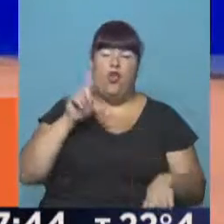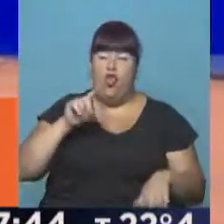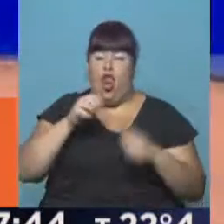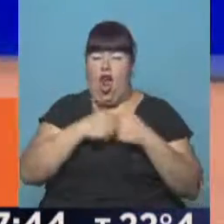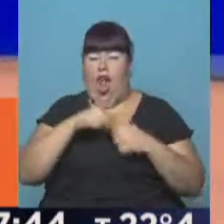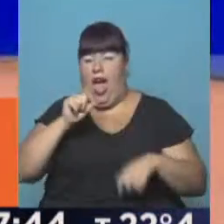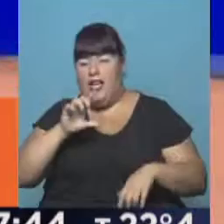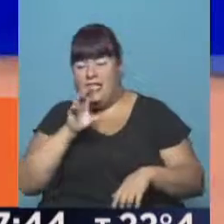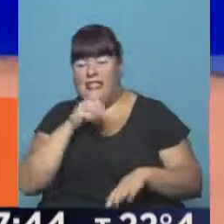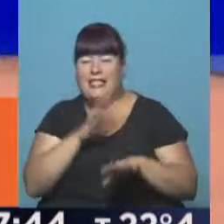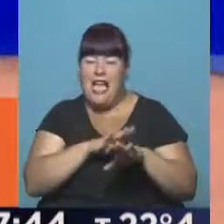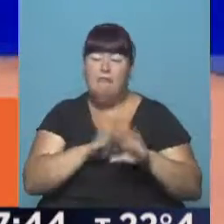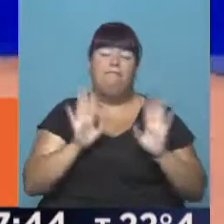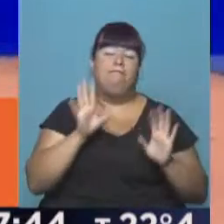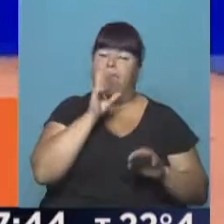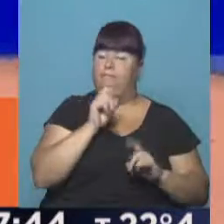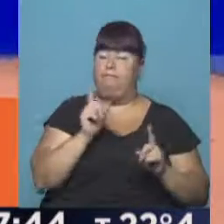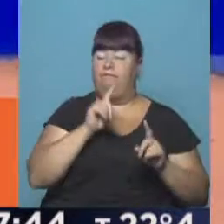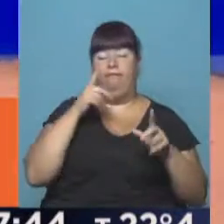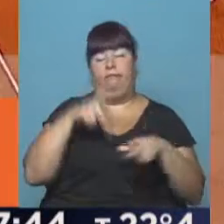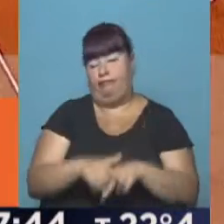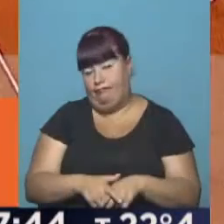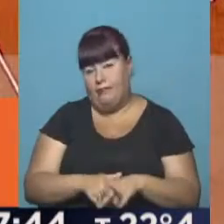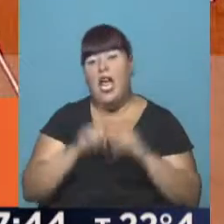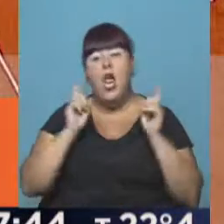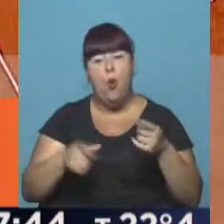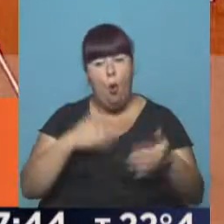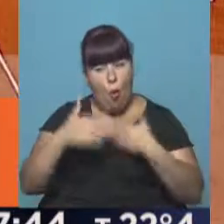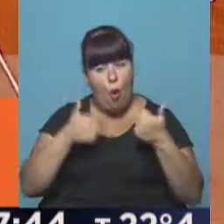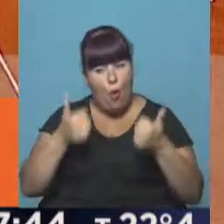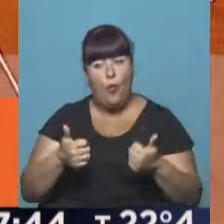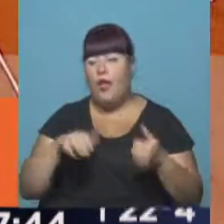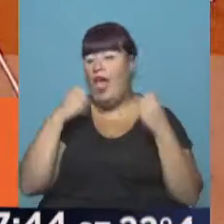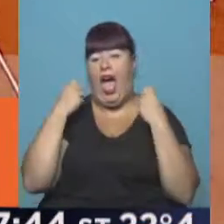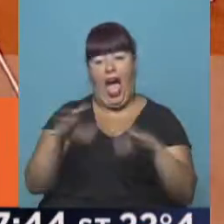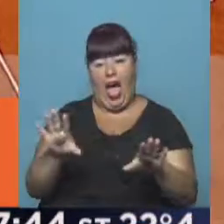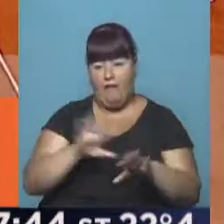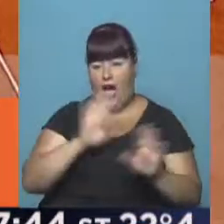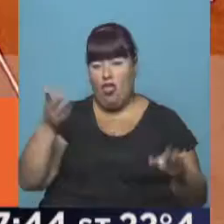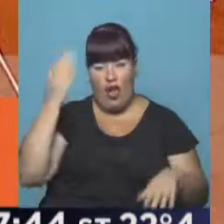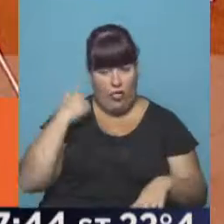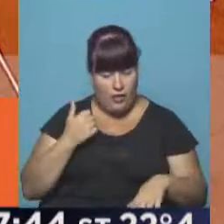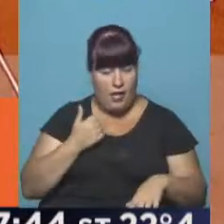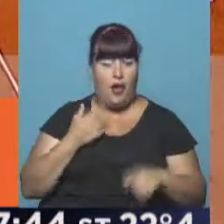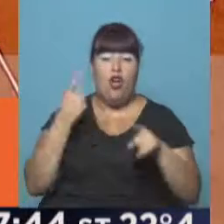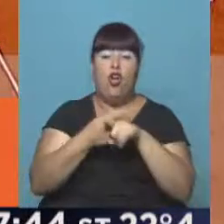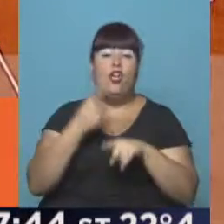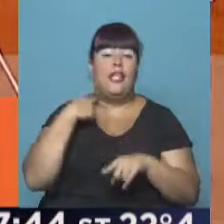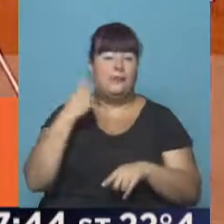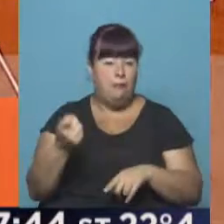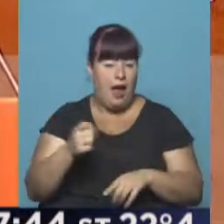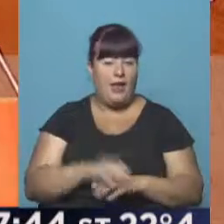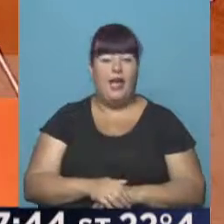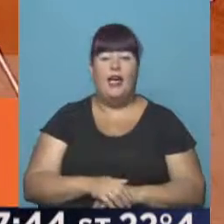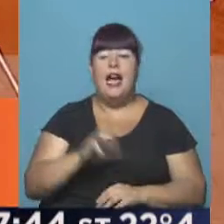en su rodilla izquierda, pero no le permitió continuar. A pesar de estar jugando un buen partido, tuvo que abandonar en la jornada de ayer frente al español